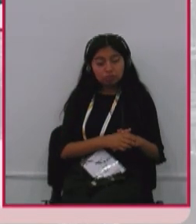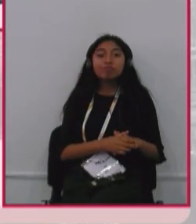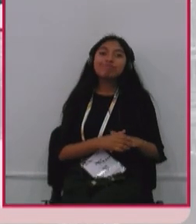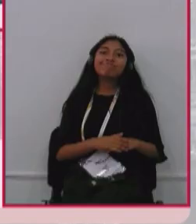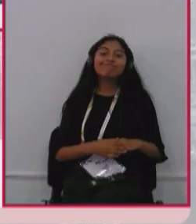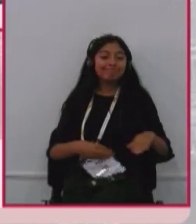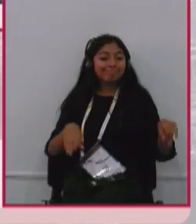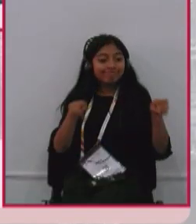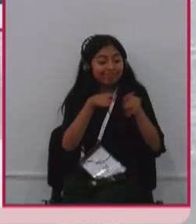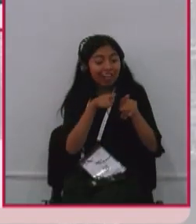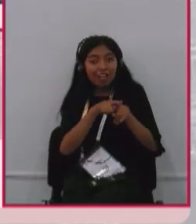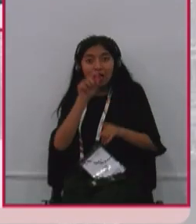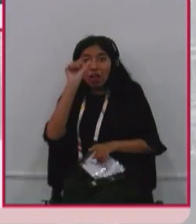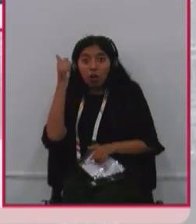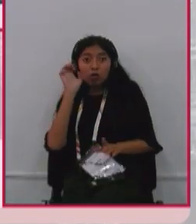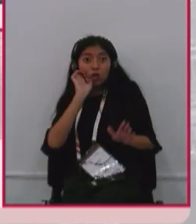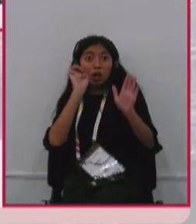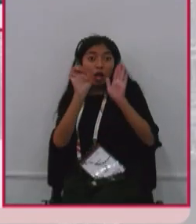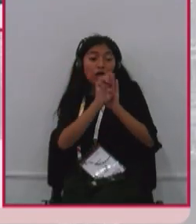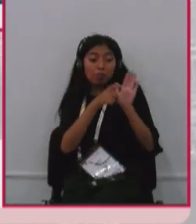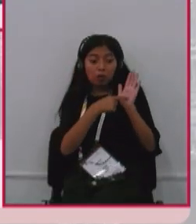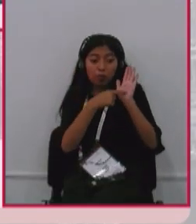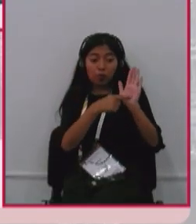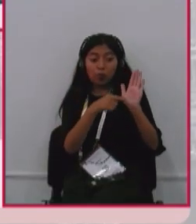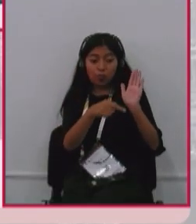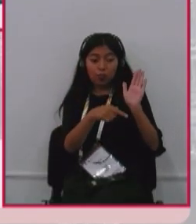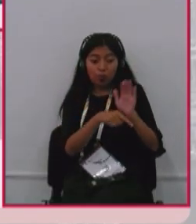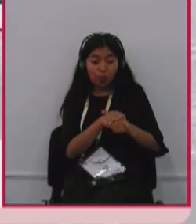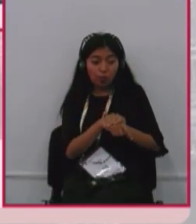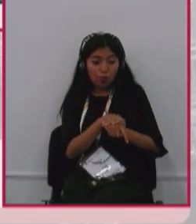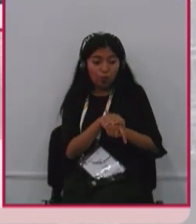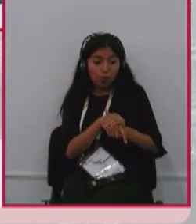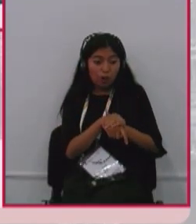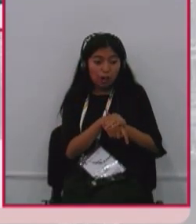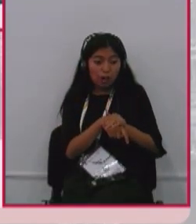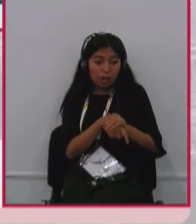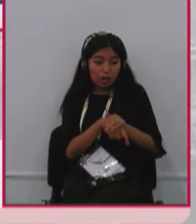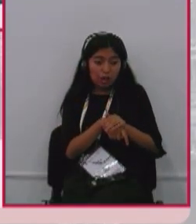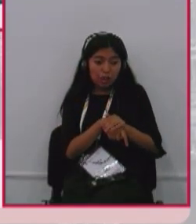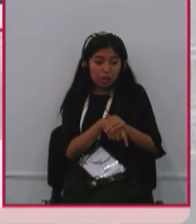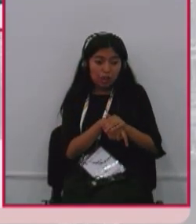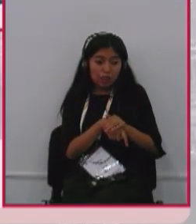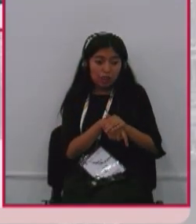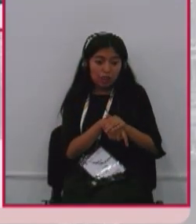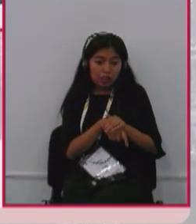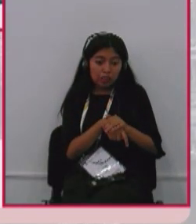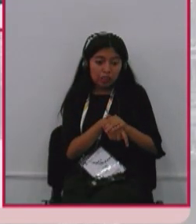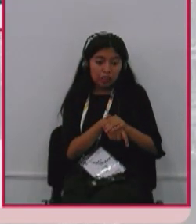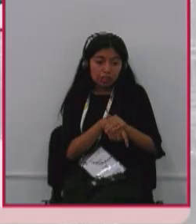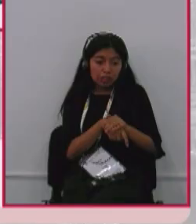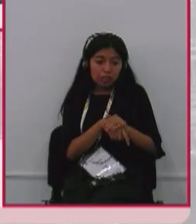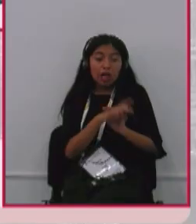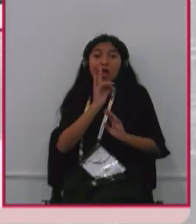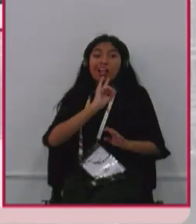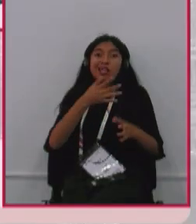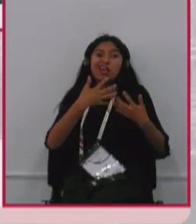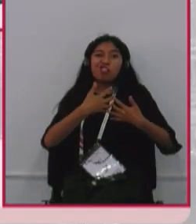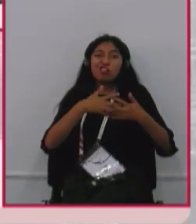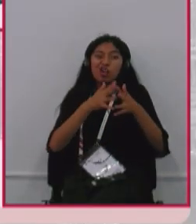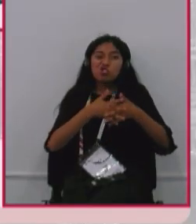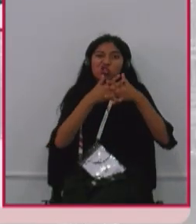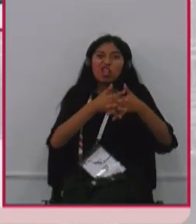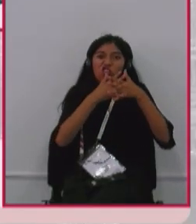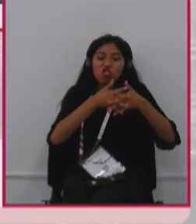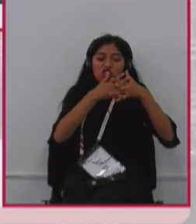Les voy a mostrar también otro caso, otro ejemplo, también en Pogo, Northern Star, es una mina de oro subterránea que está ubicada en Alaska, Estados